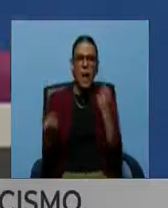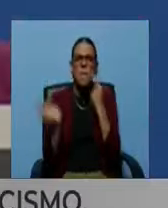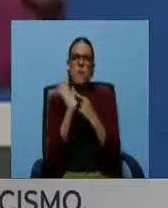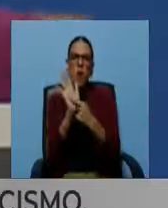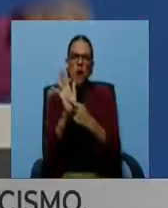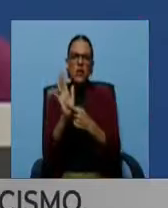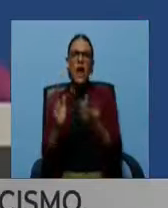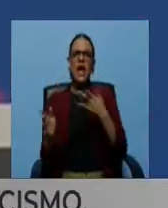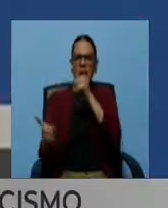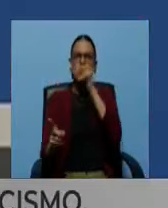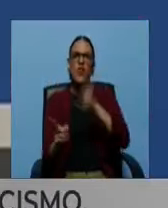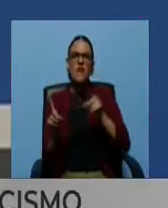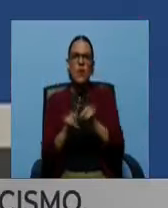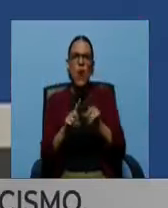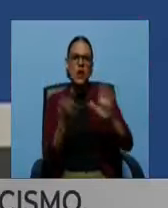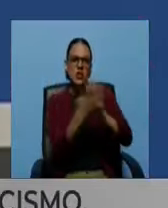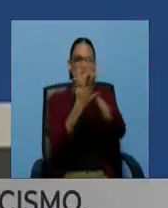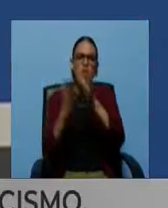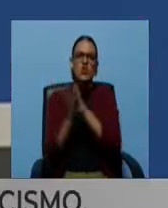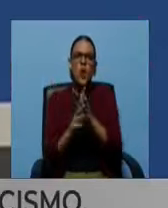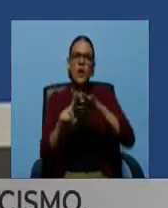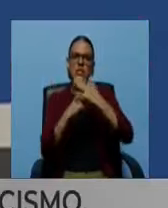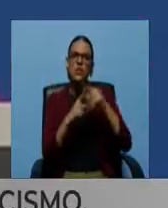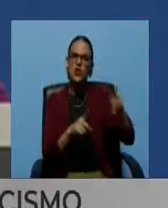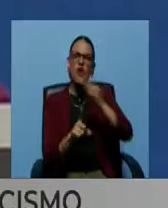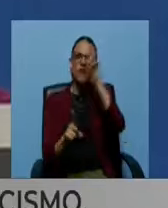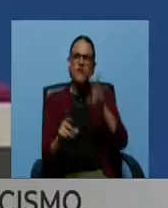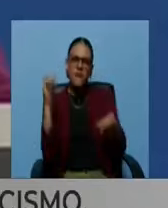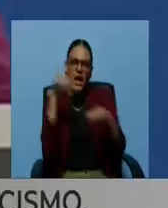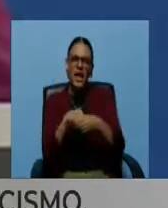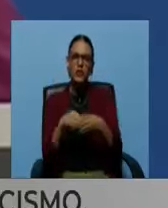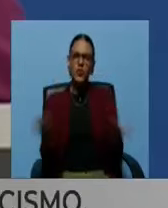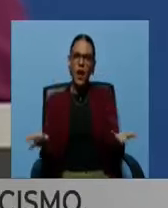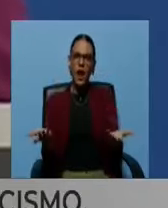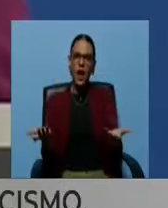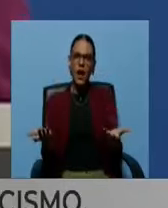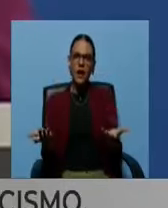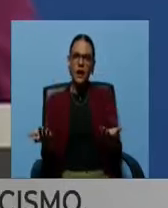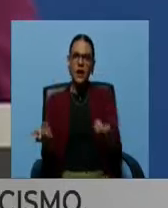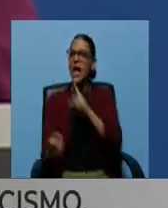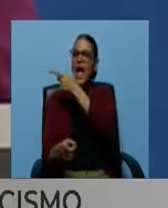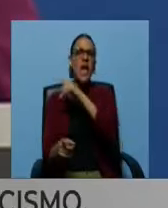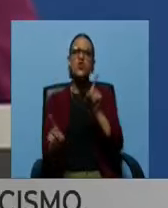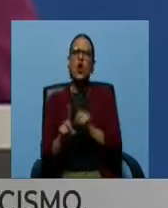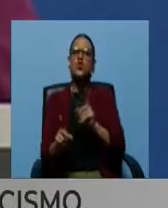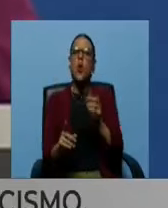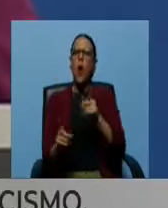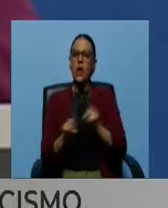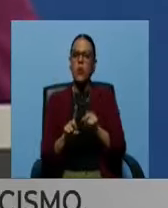debían resolver el asunto Venezuela. Es impostergable